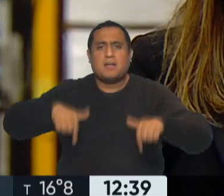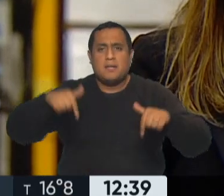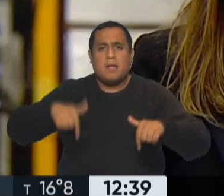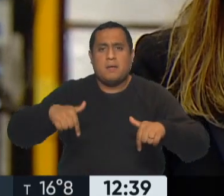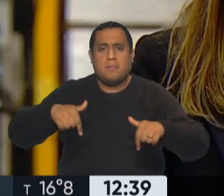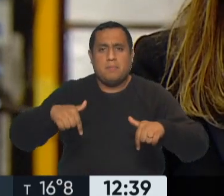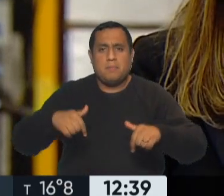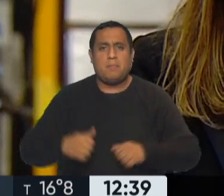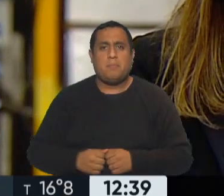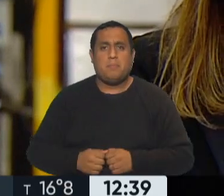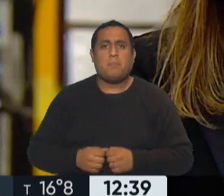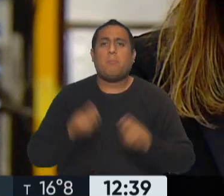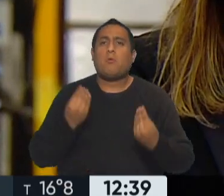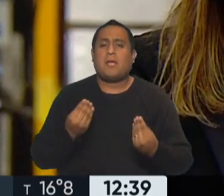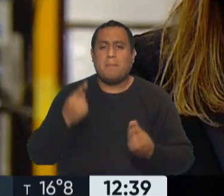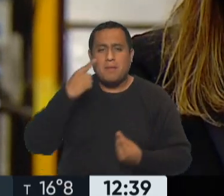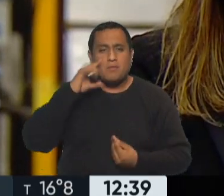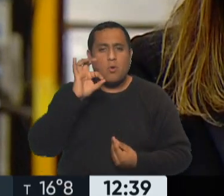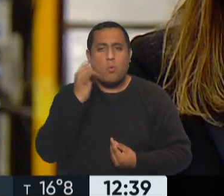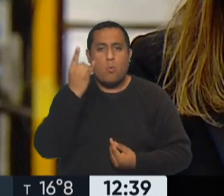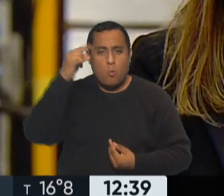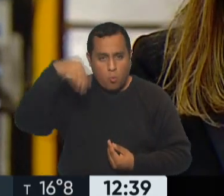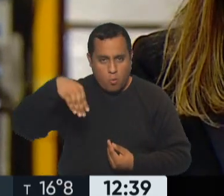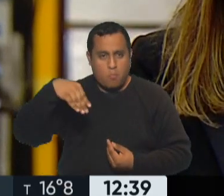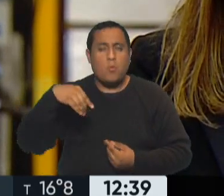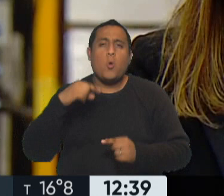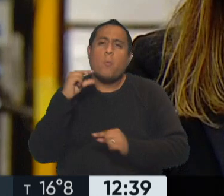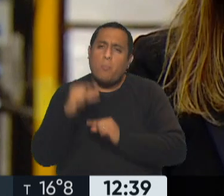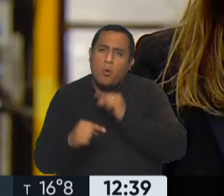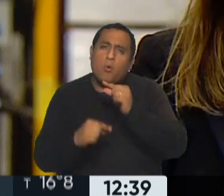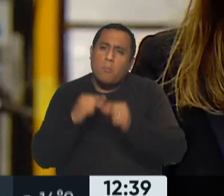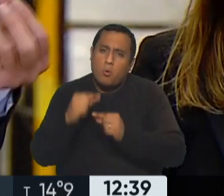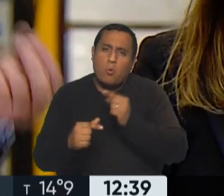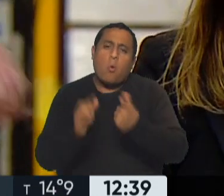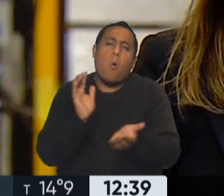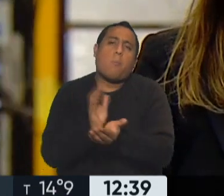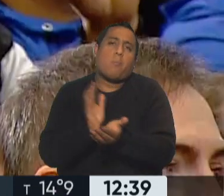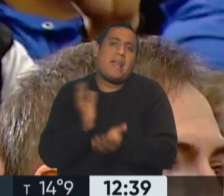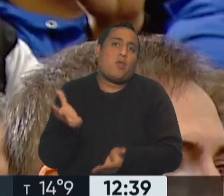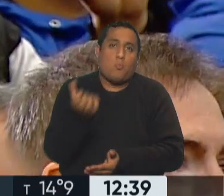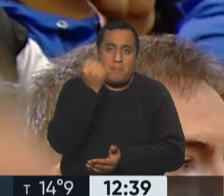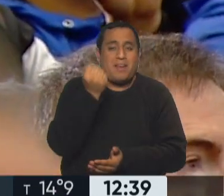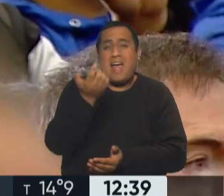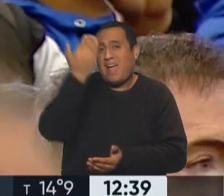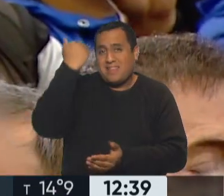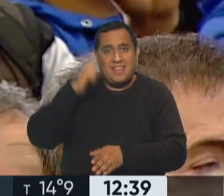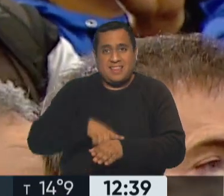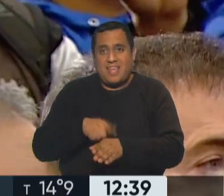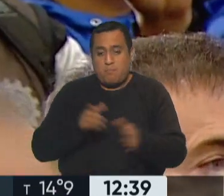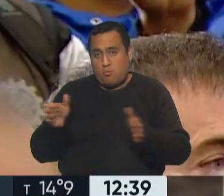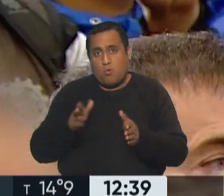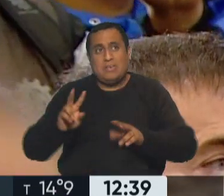también vemos a la UOM recuperando despacito un tiempo perdido de ingreso en